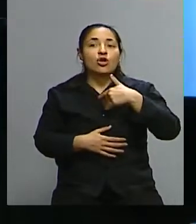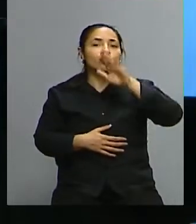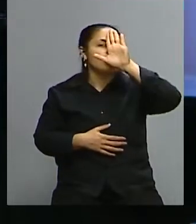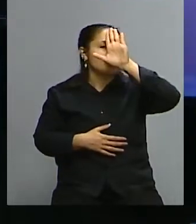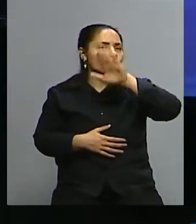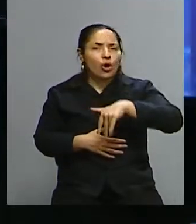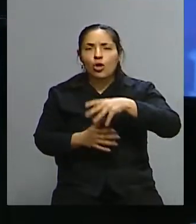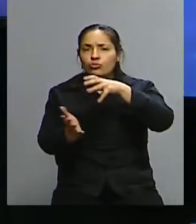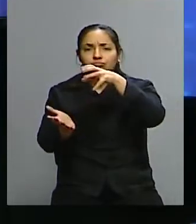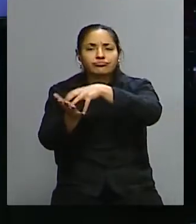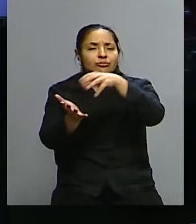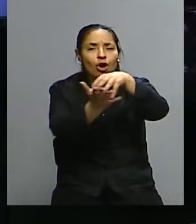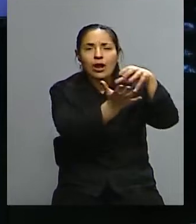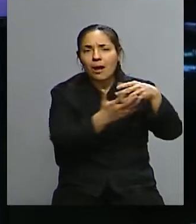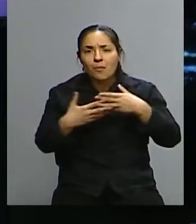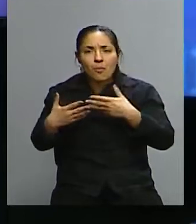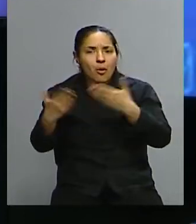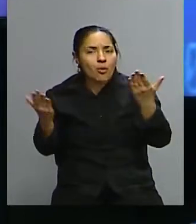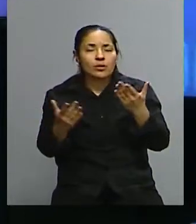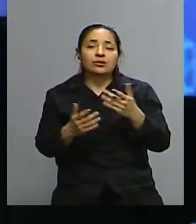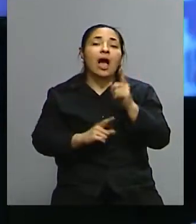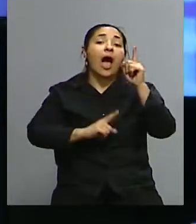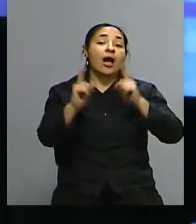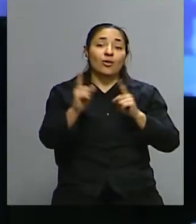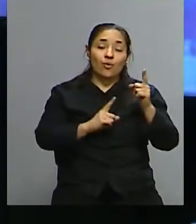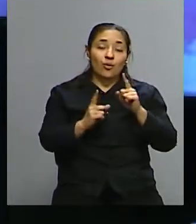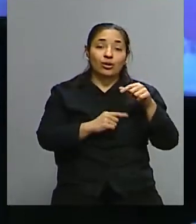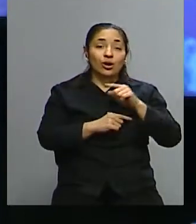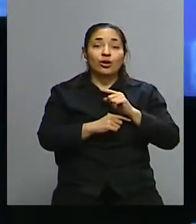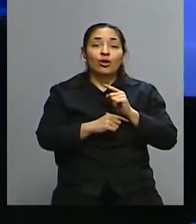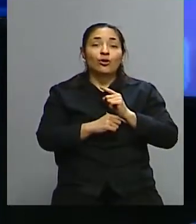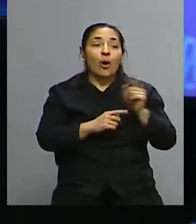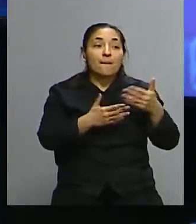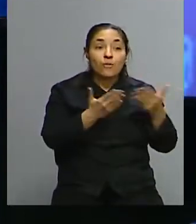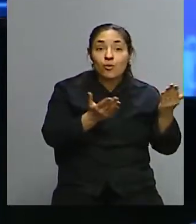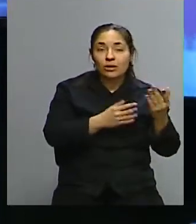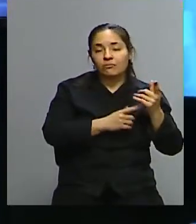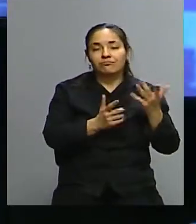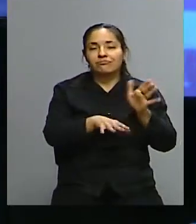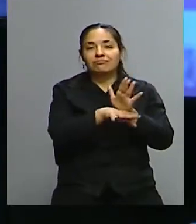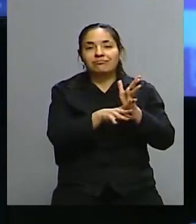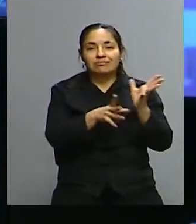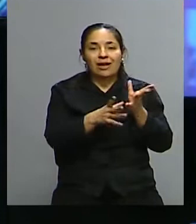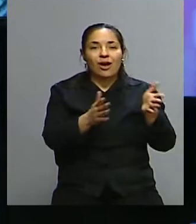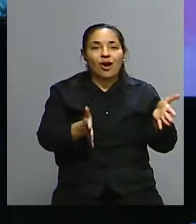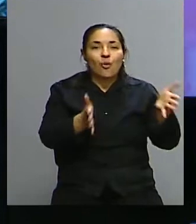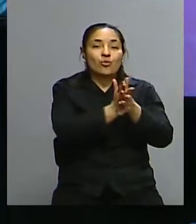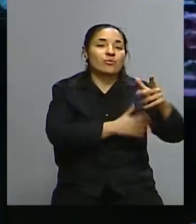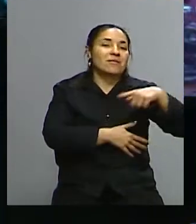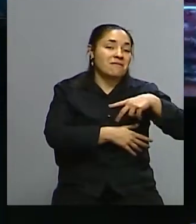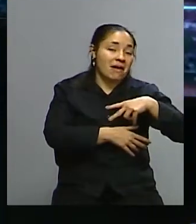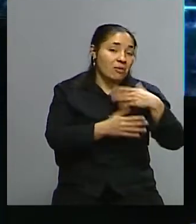los organismos públicos, incluso algunos que no son netamente de carácter público, tienen una conformación de tipo privada. Por